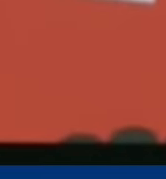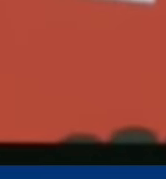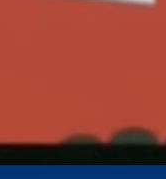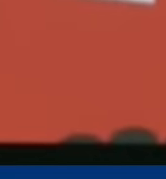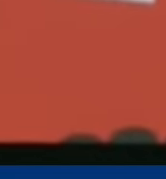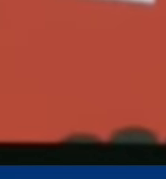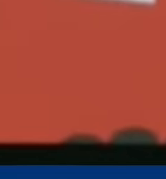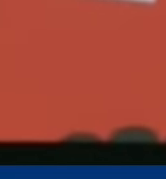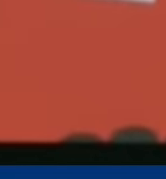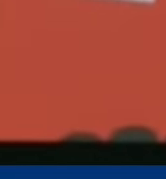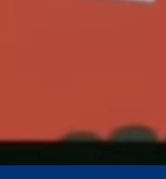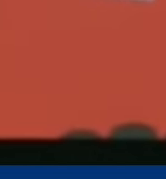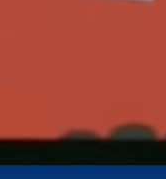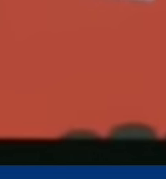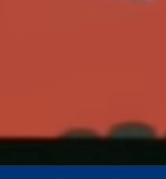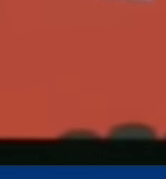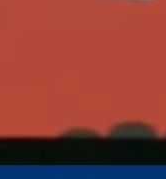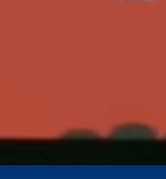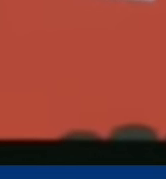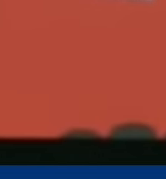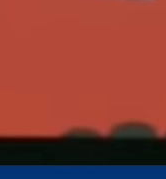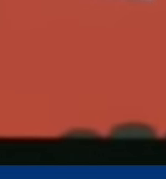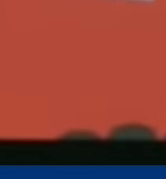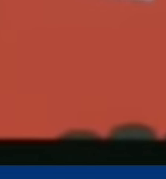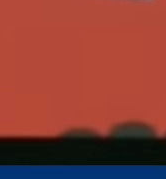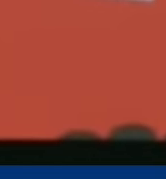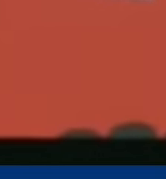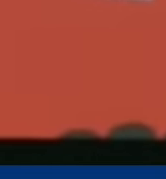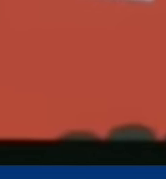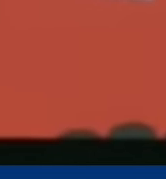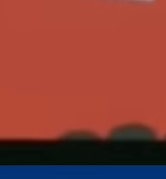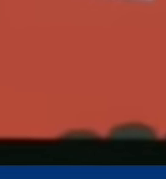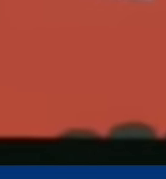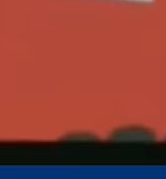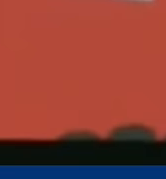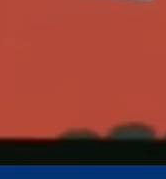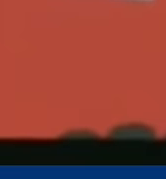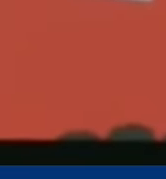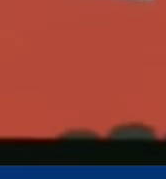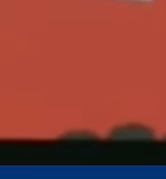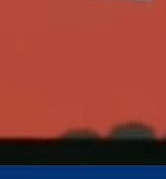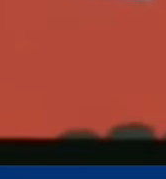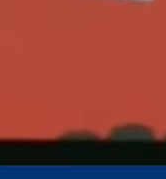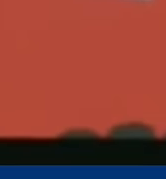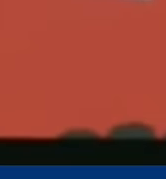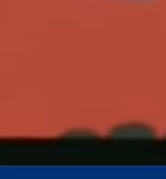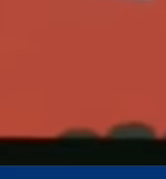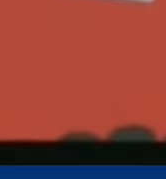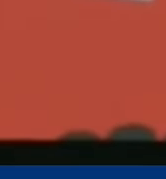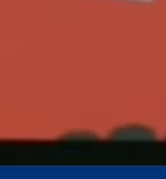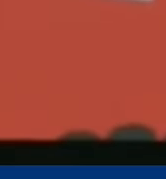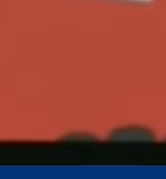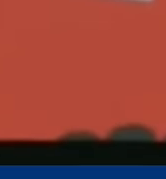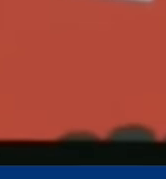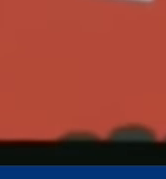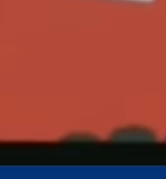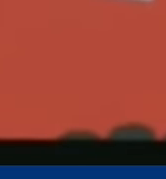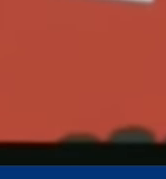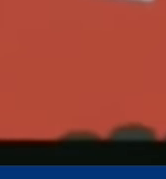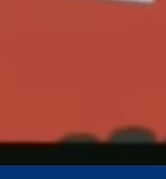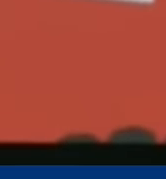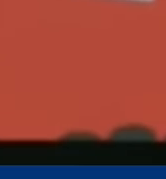2021. Estábamos en plena pandemia, todo el mundo con su tapaboca. Y el 15 de